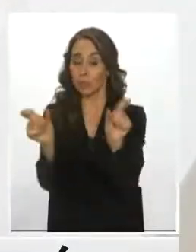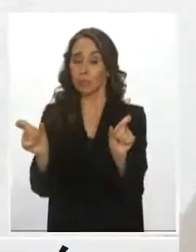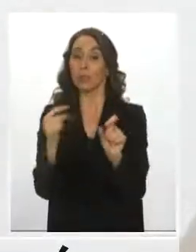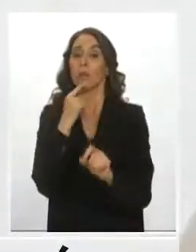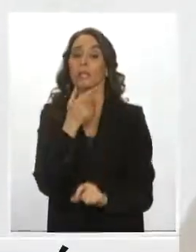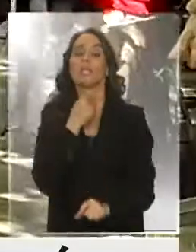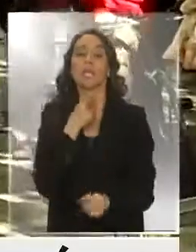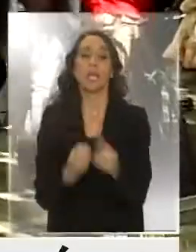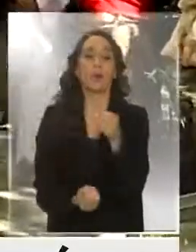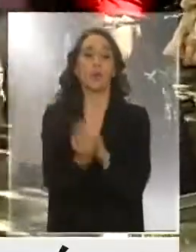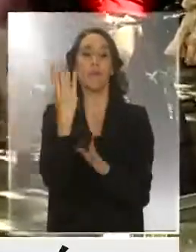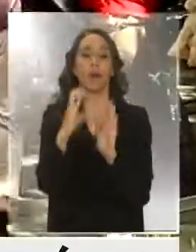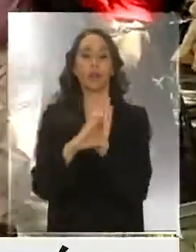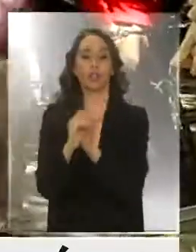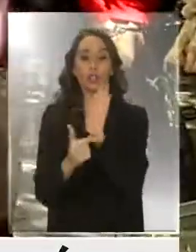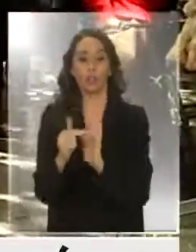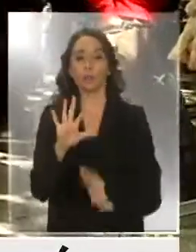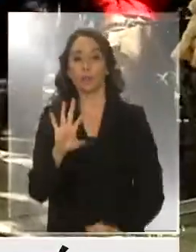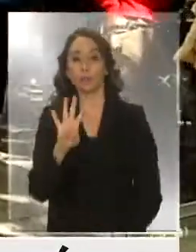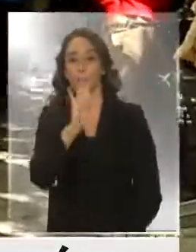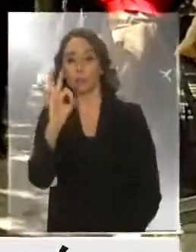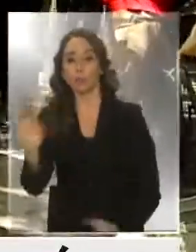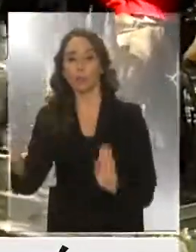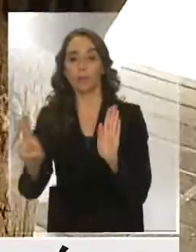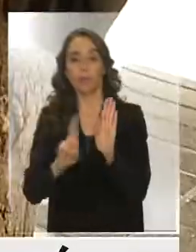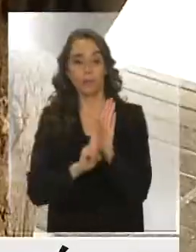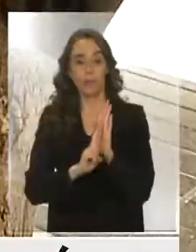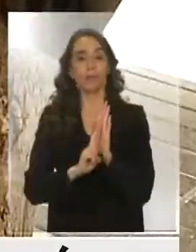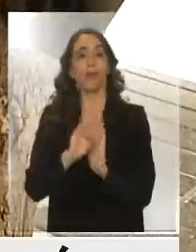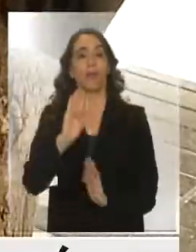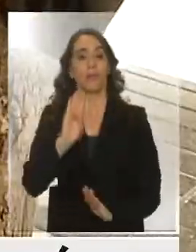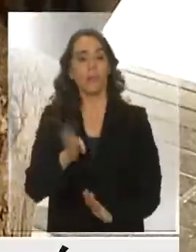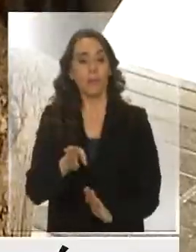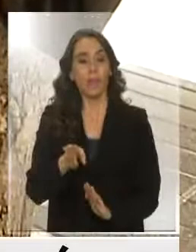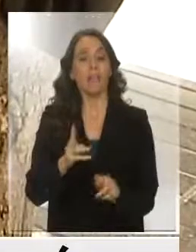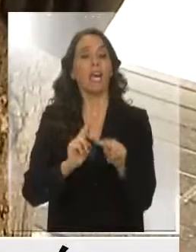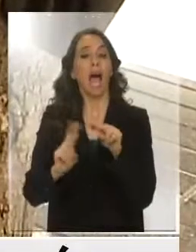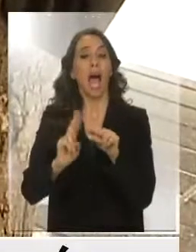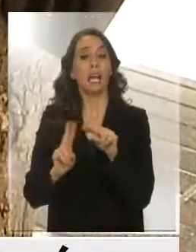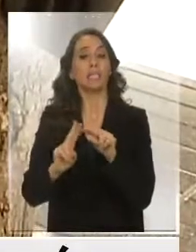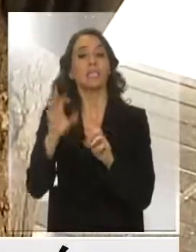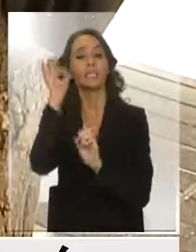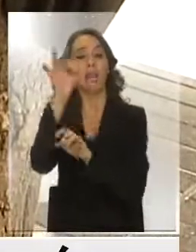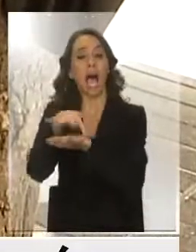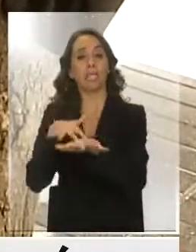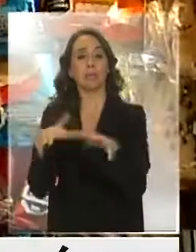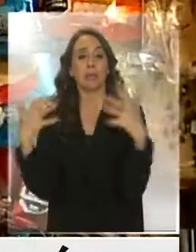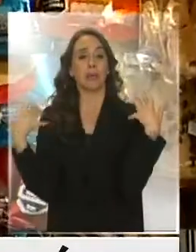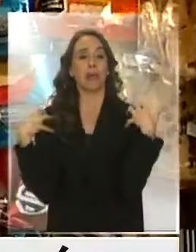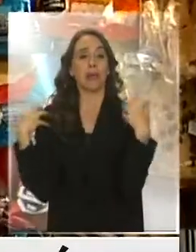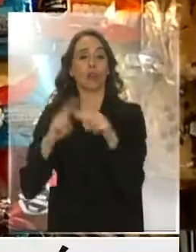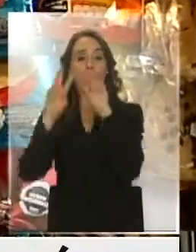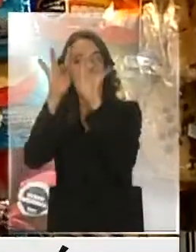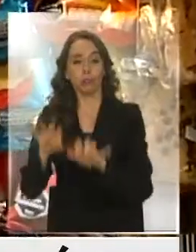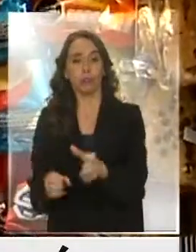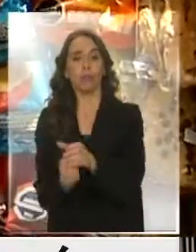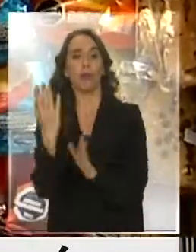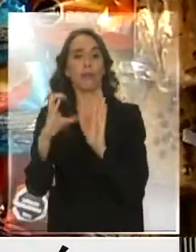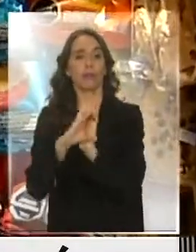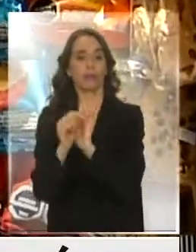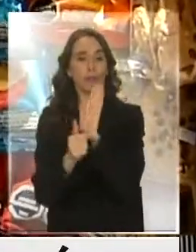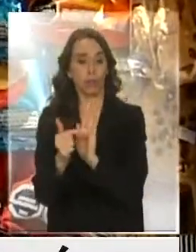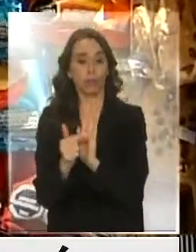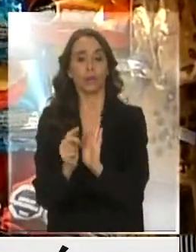nueva constitución. Un 54% aseguró que debe ser a través de una asamblea constituyente. Cambiar la